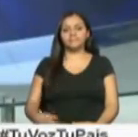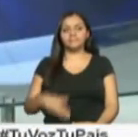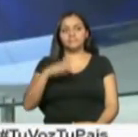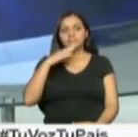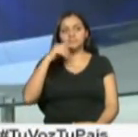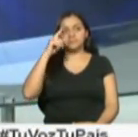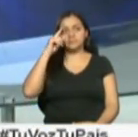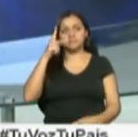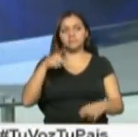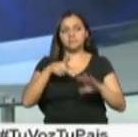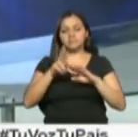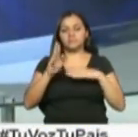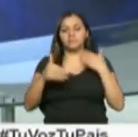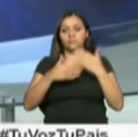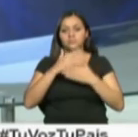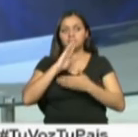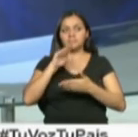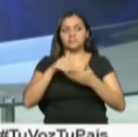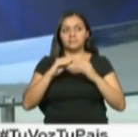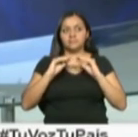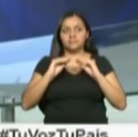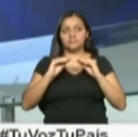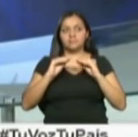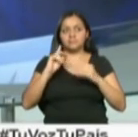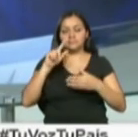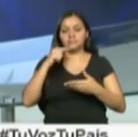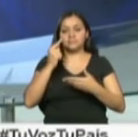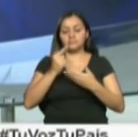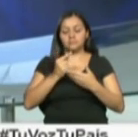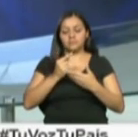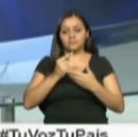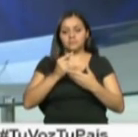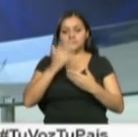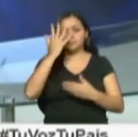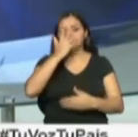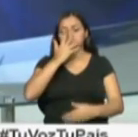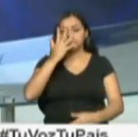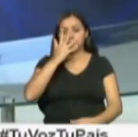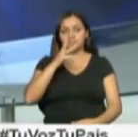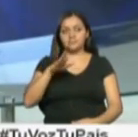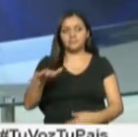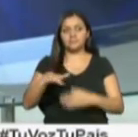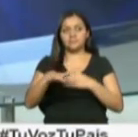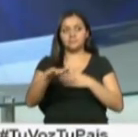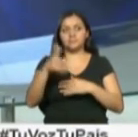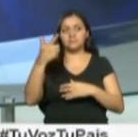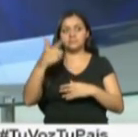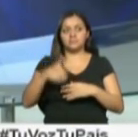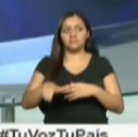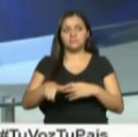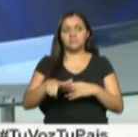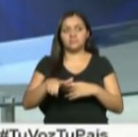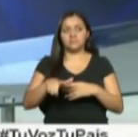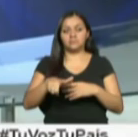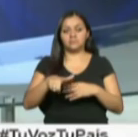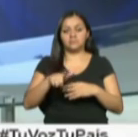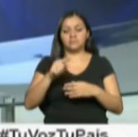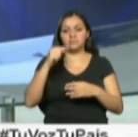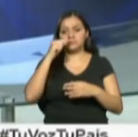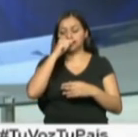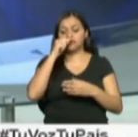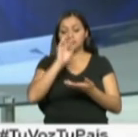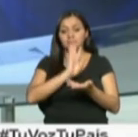Correa inauguró nuevos centros educativos en Guayas, Esmeraldas, Los Ríos, Loja, Sucumbíos y Zamora Chinchipe. A la